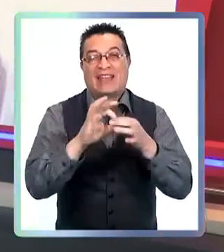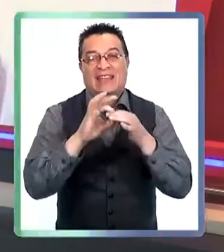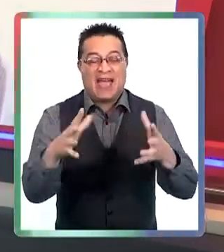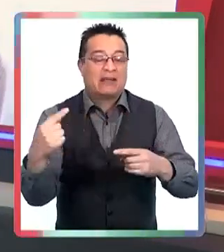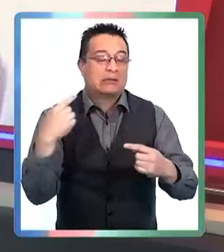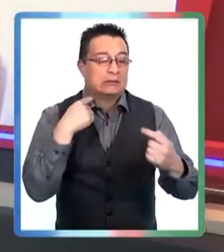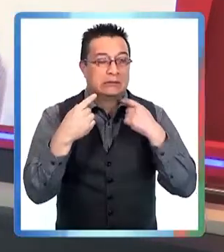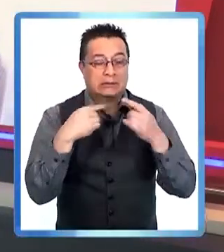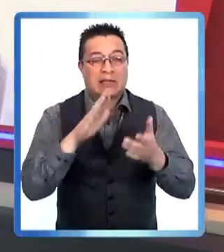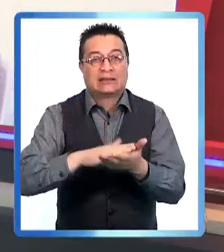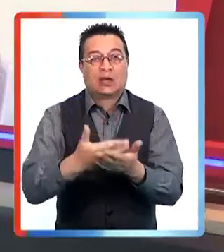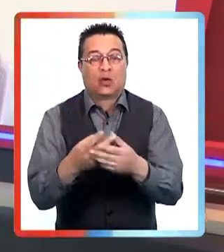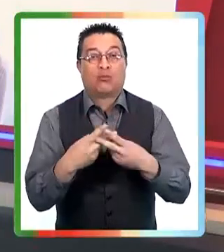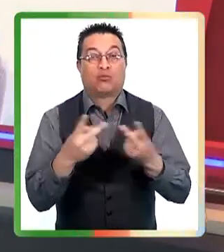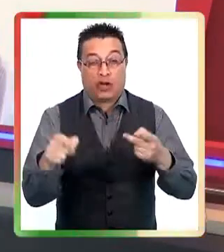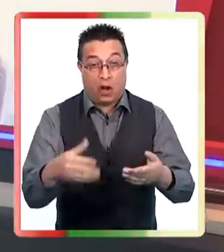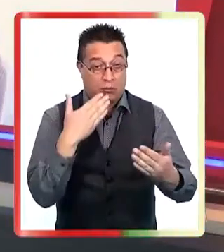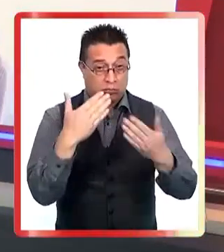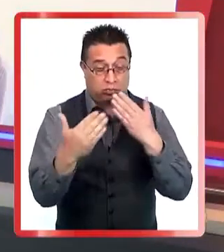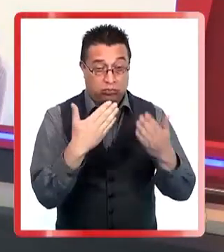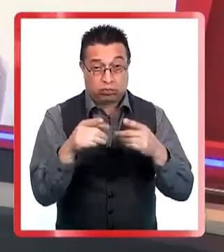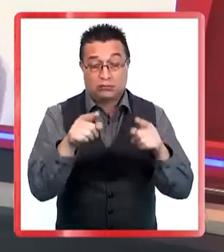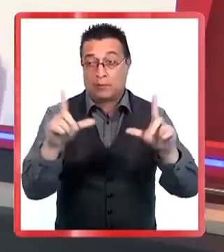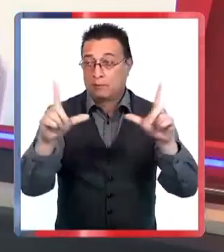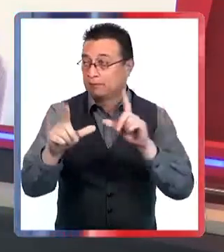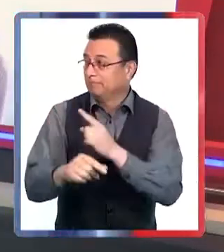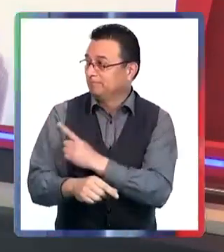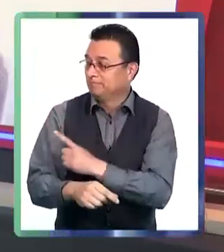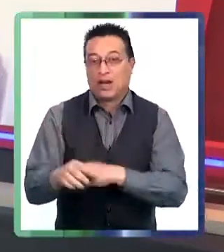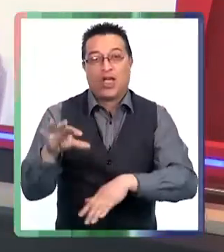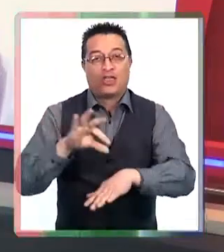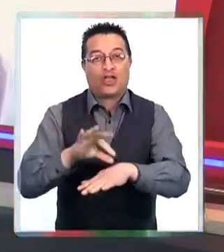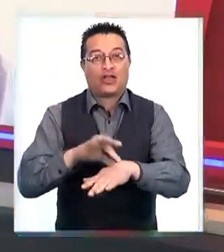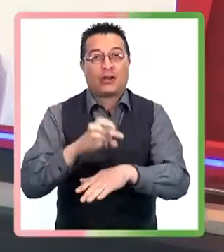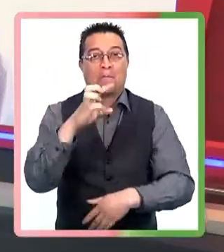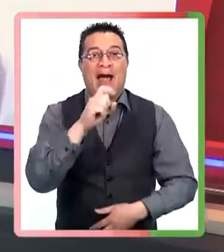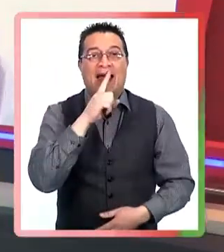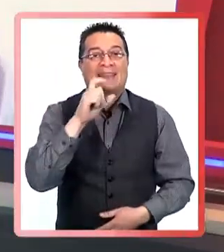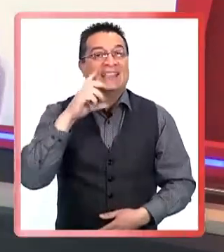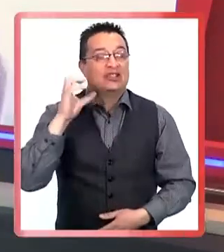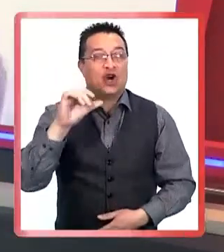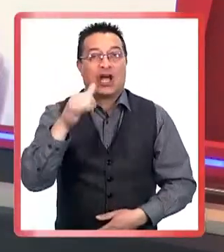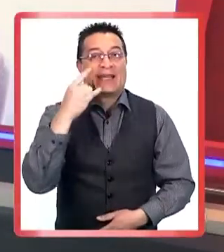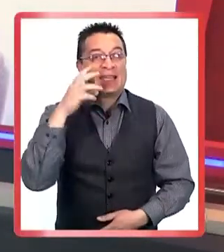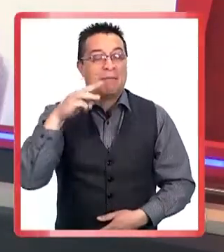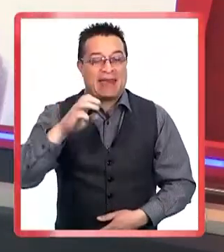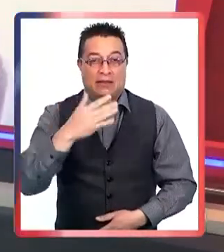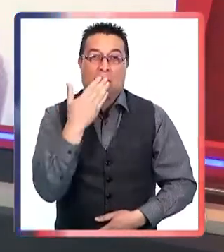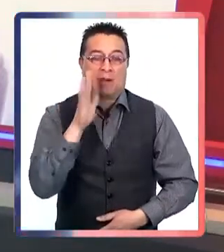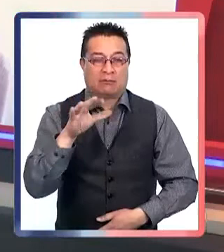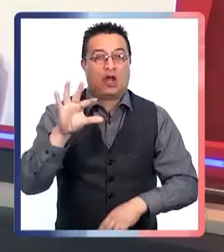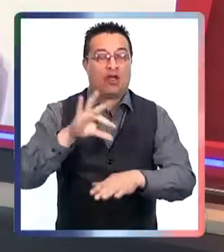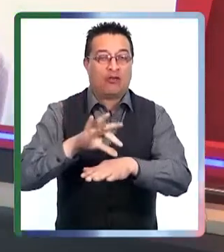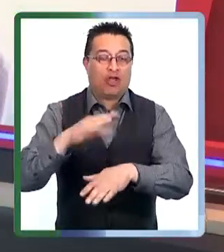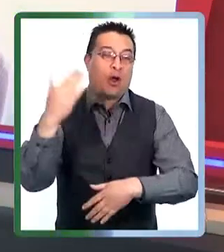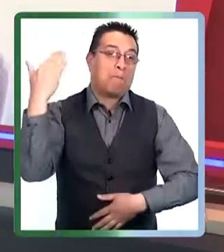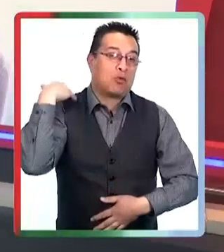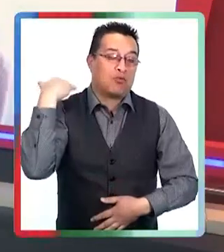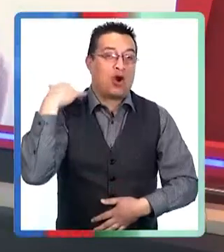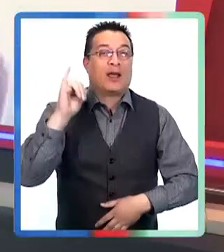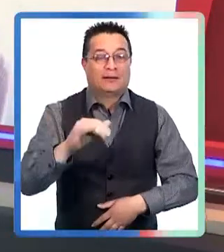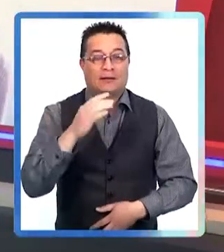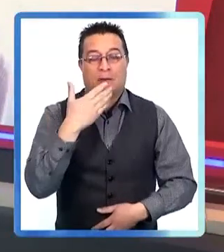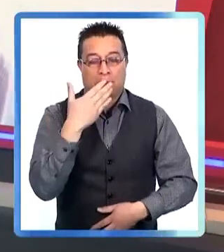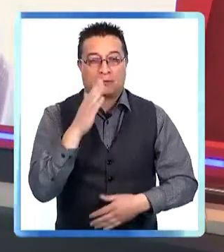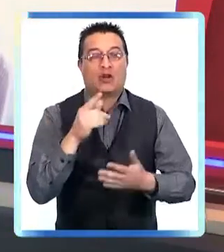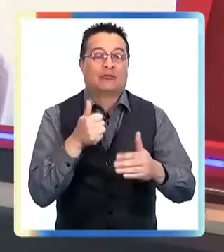amenaza a la salud pública. De eso queremos conversar de inmediato. Lo tenemos ahí en pantalla con el doctor Patricio Jiménez, internista broncopulmonar y asesor médico además